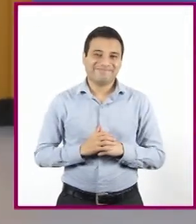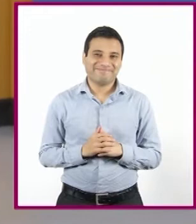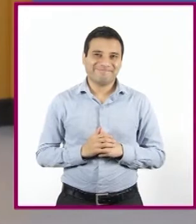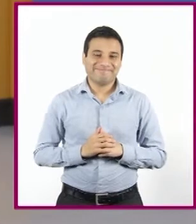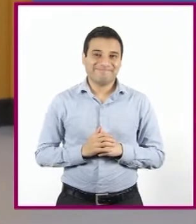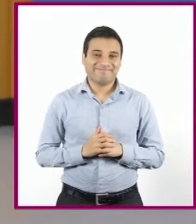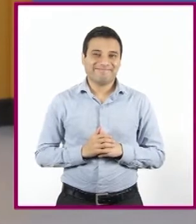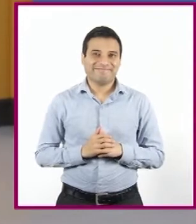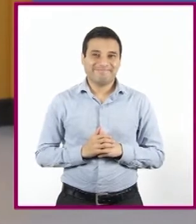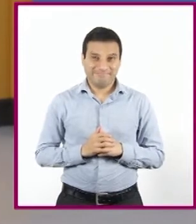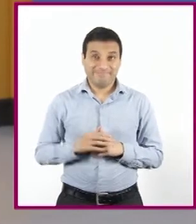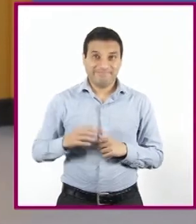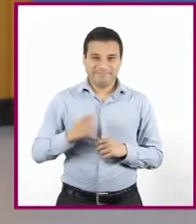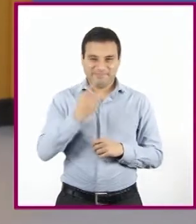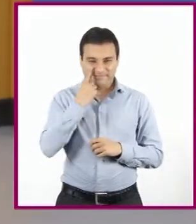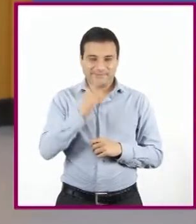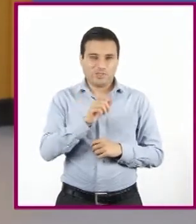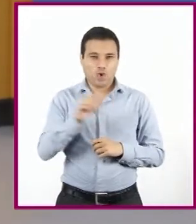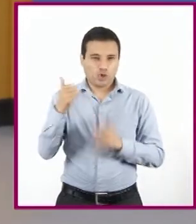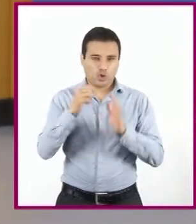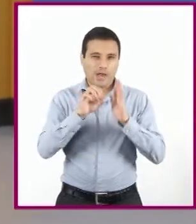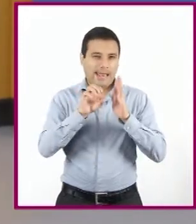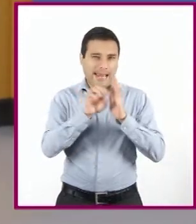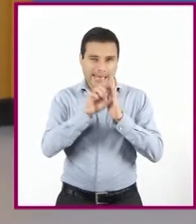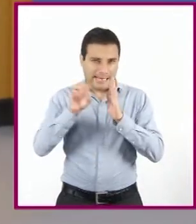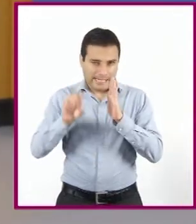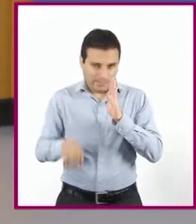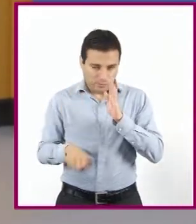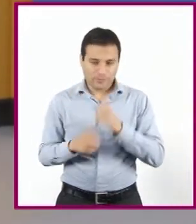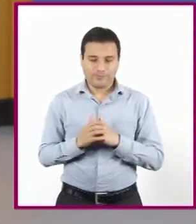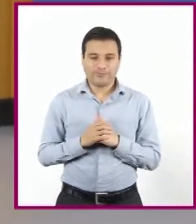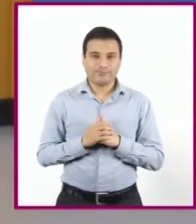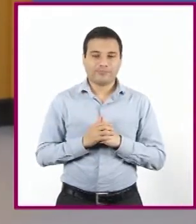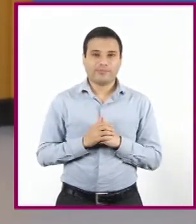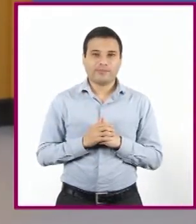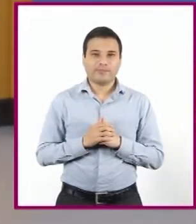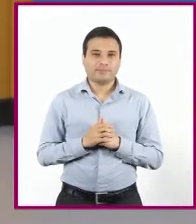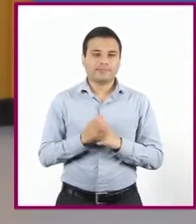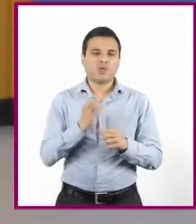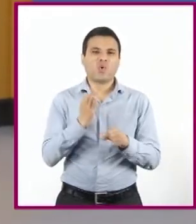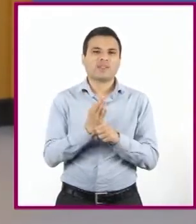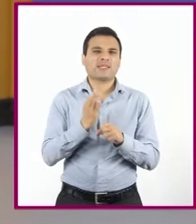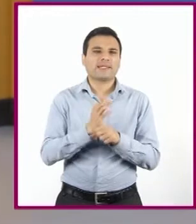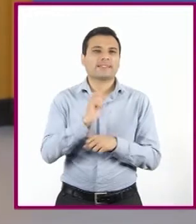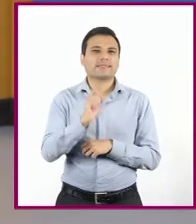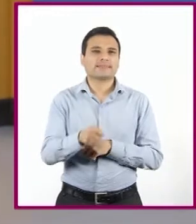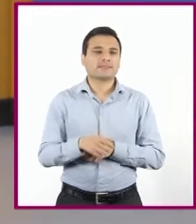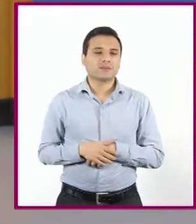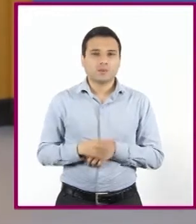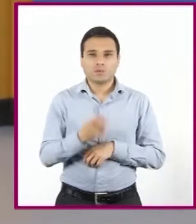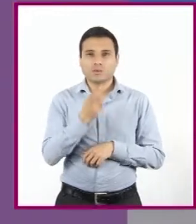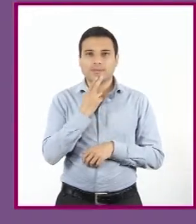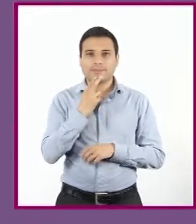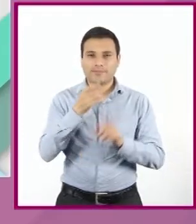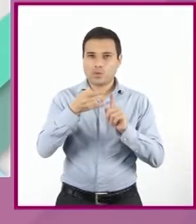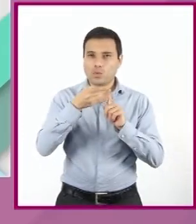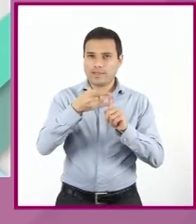Les invitamos a revisar otro ejemplo de sucesión aritmética con figuras. En este caso, utilizaremos